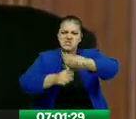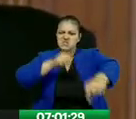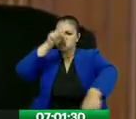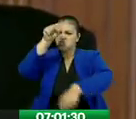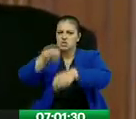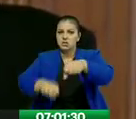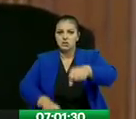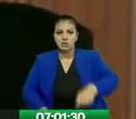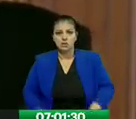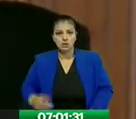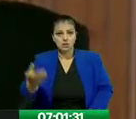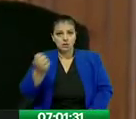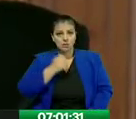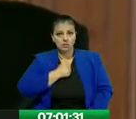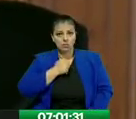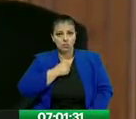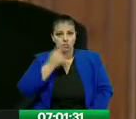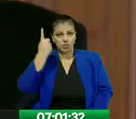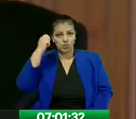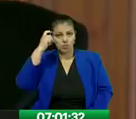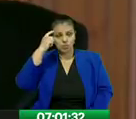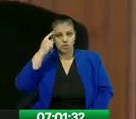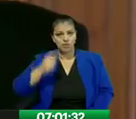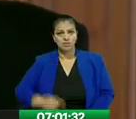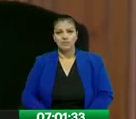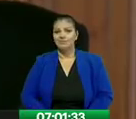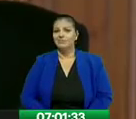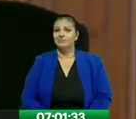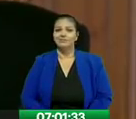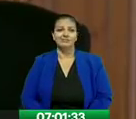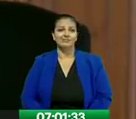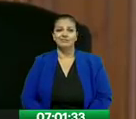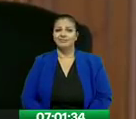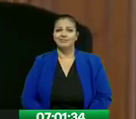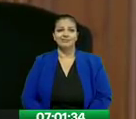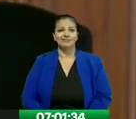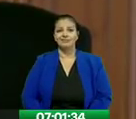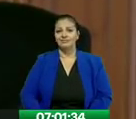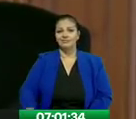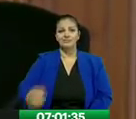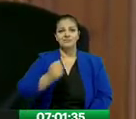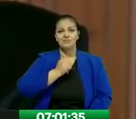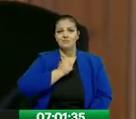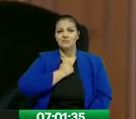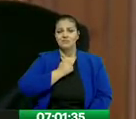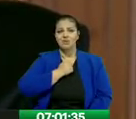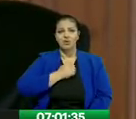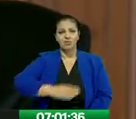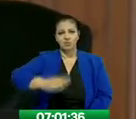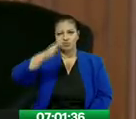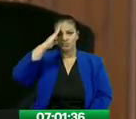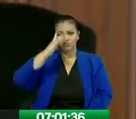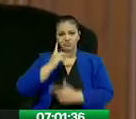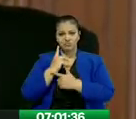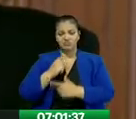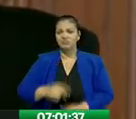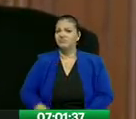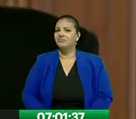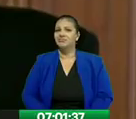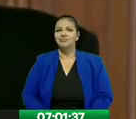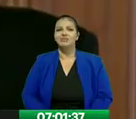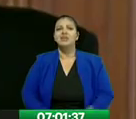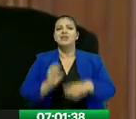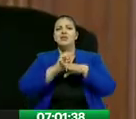es un dinero que no es de las Fuerzas Armadas, es un dinero que es de todo el pueblo ecuatoriano. La destrucción